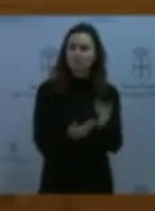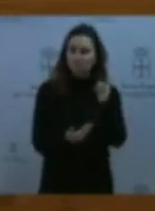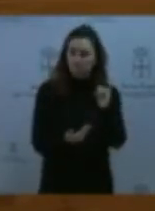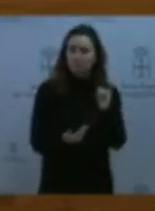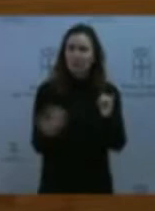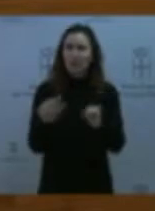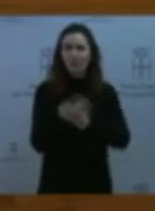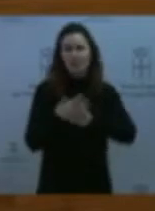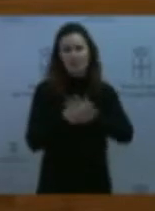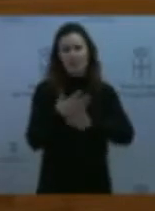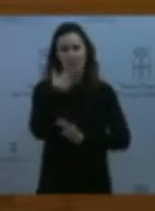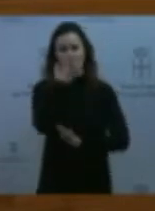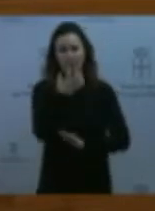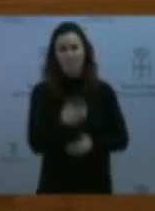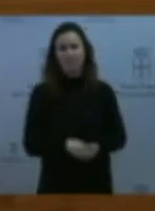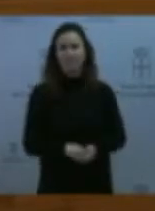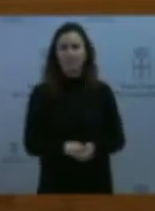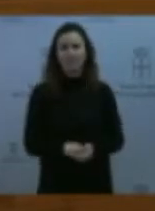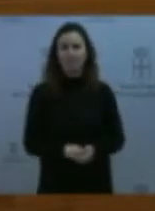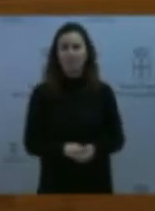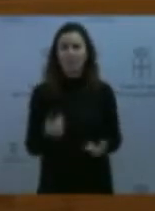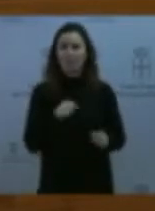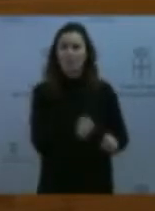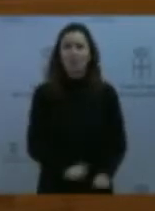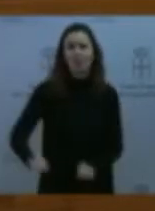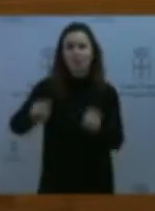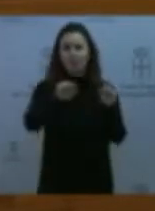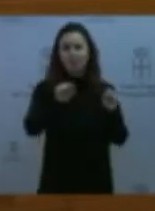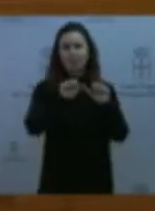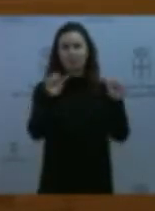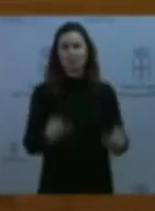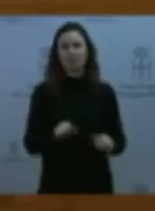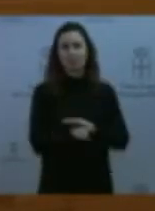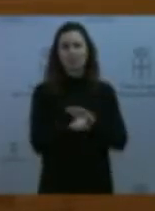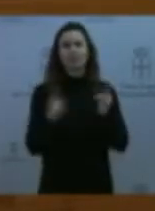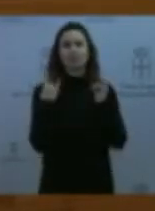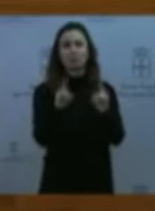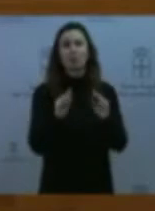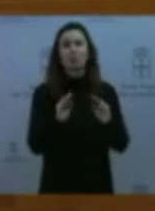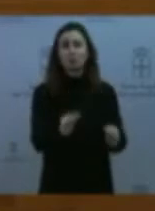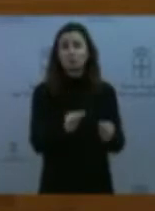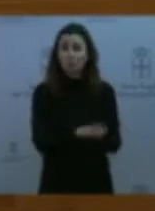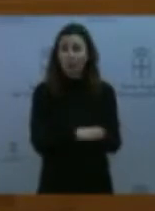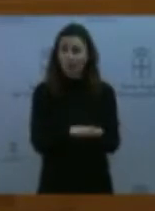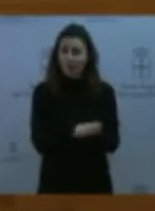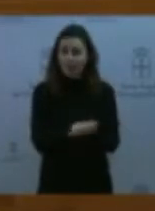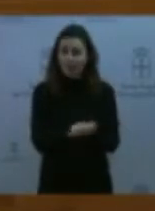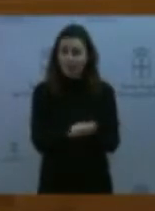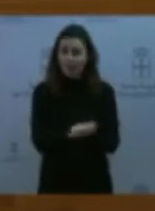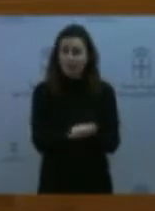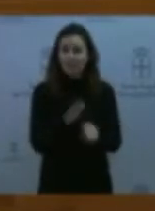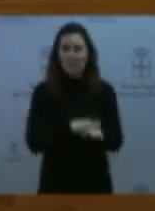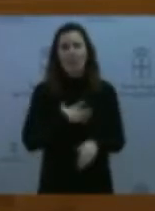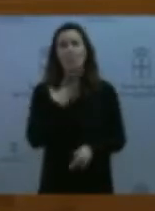Yo defiendo un modelo de gestión forestal, de actuación forestal, que considere las posibilidades de todos los aprovechamientos del monte